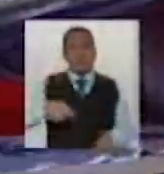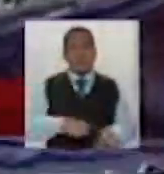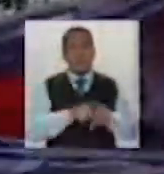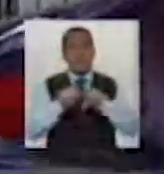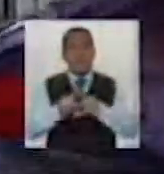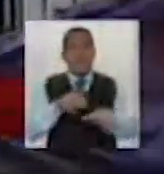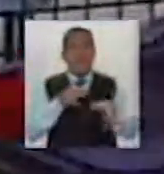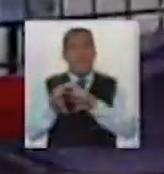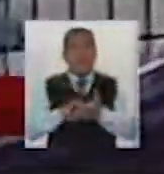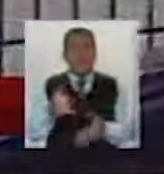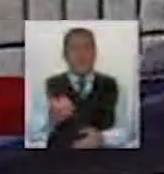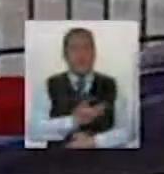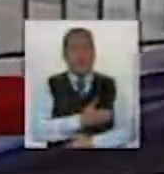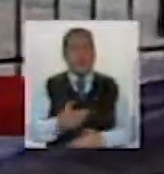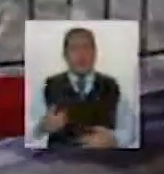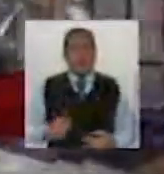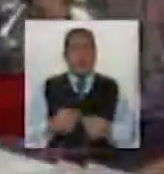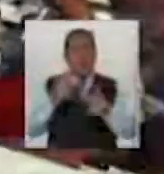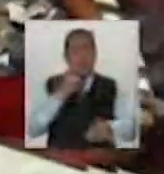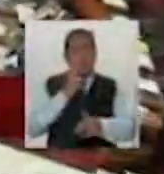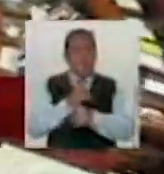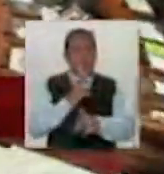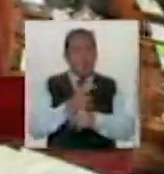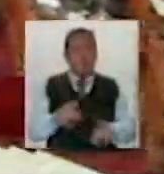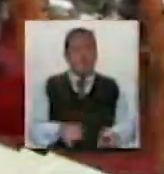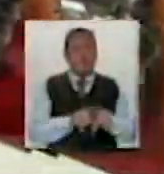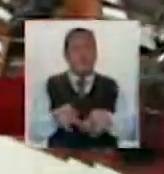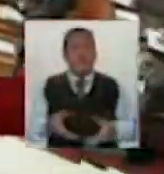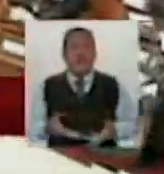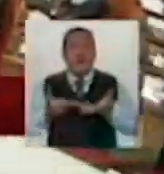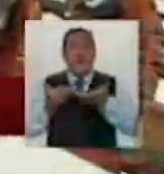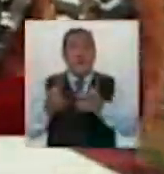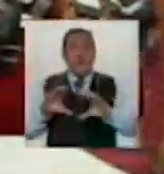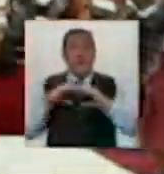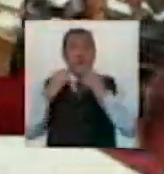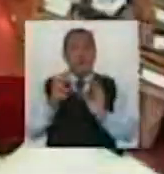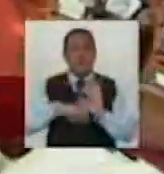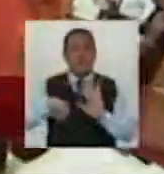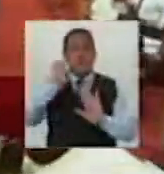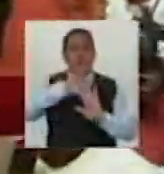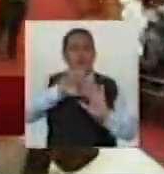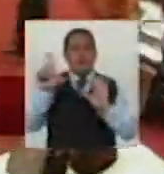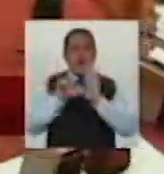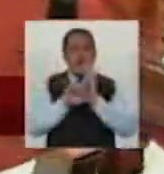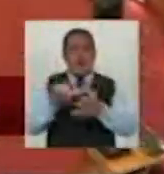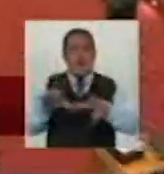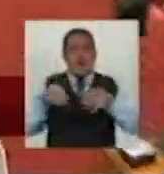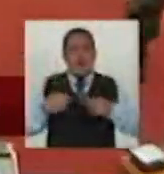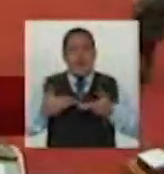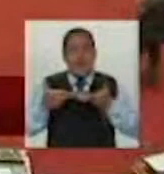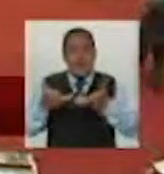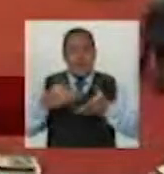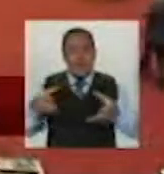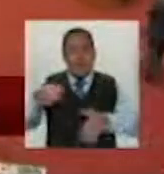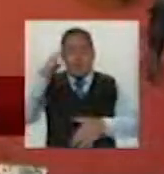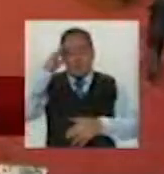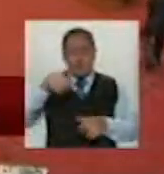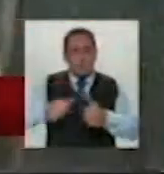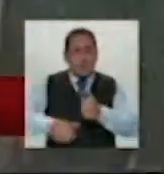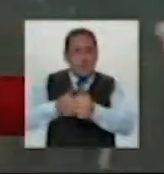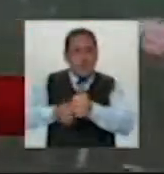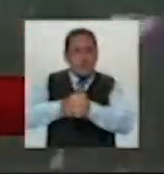gobierno ha tomado acciones de prevención y ha enviado al Congreso un proyecto de ley que permitirá a la policía realizar